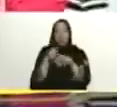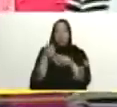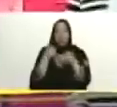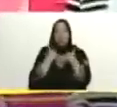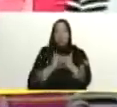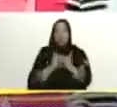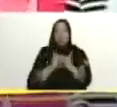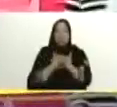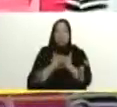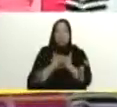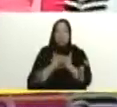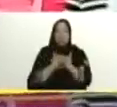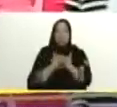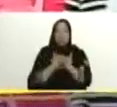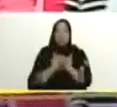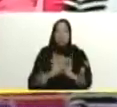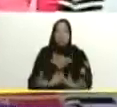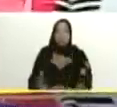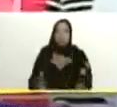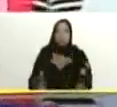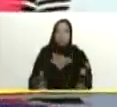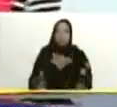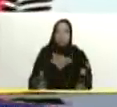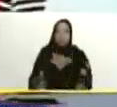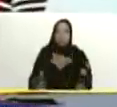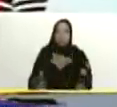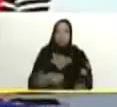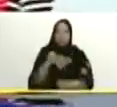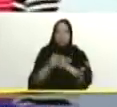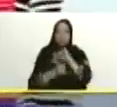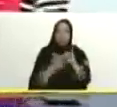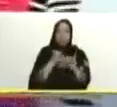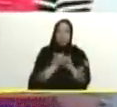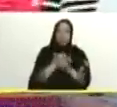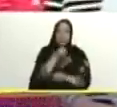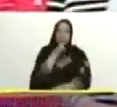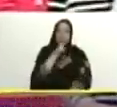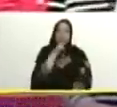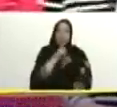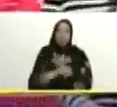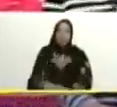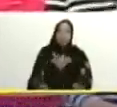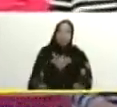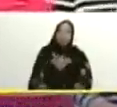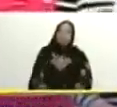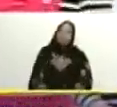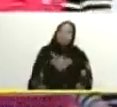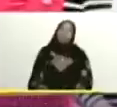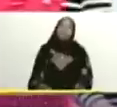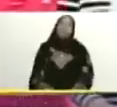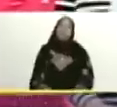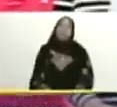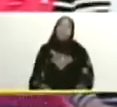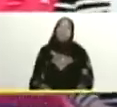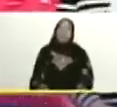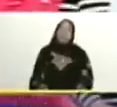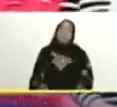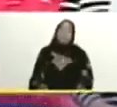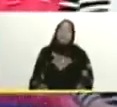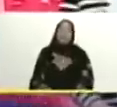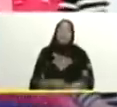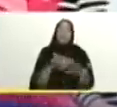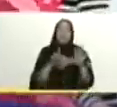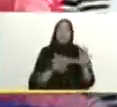derrotar un golpe de Estado internacional oligárquico y que más de 6, 7 millones